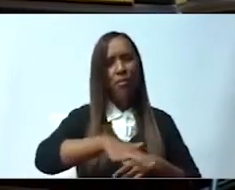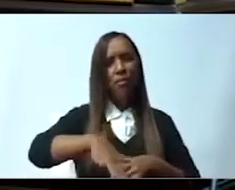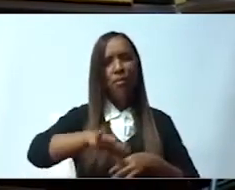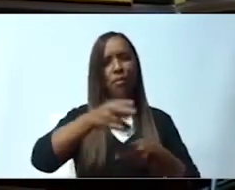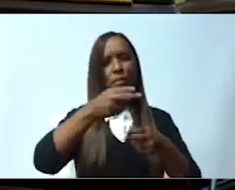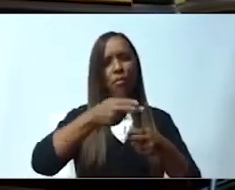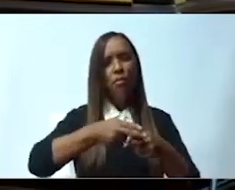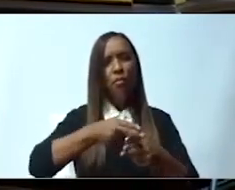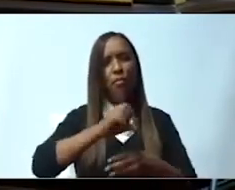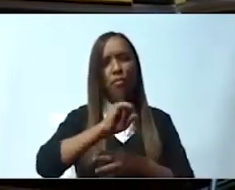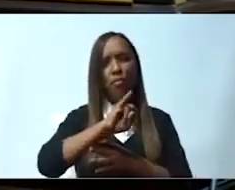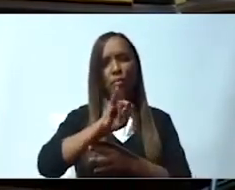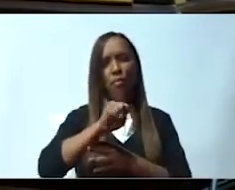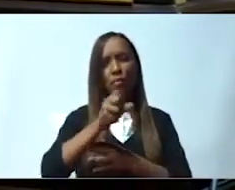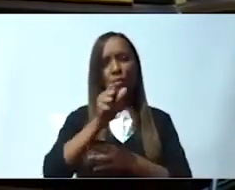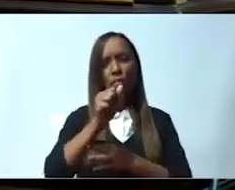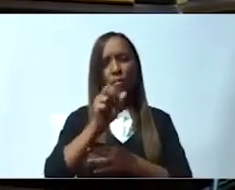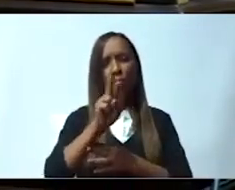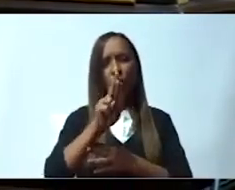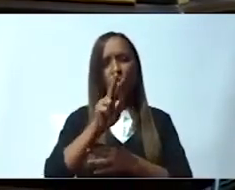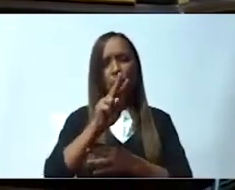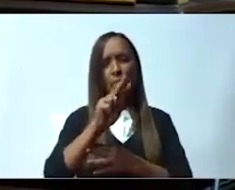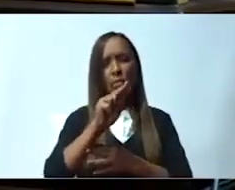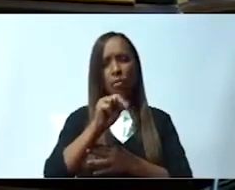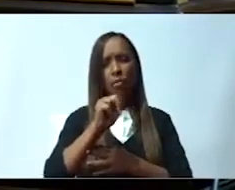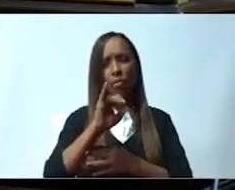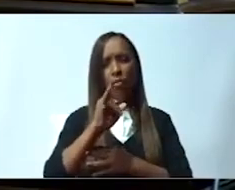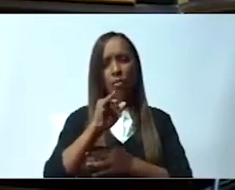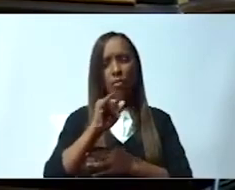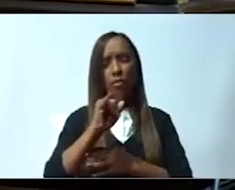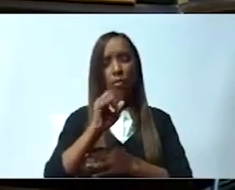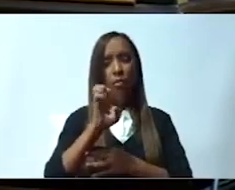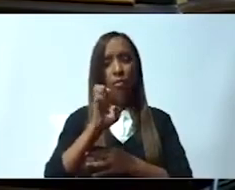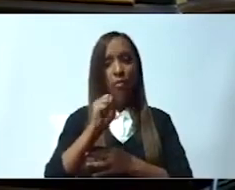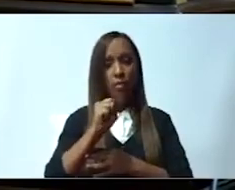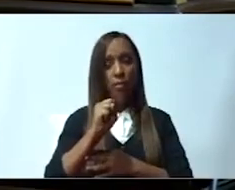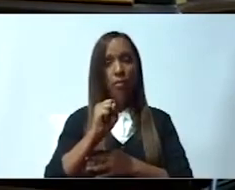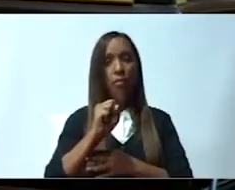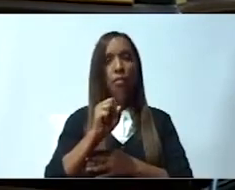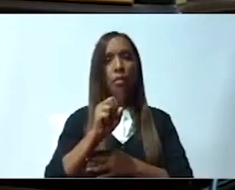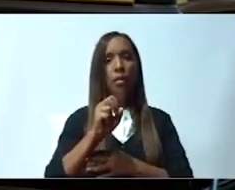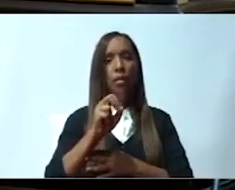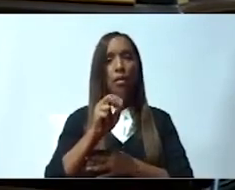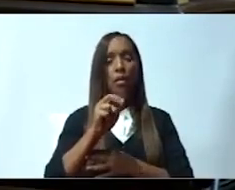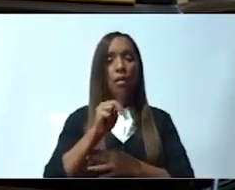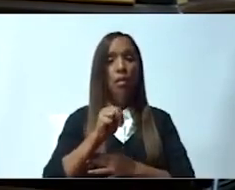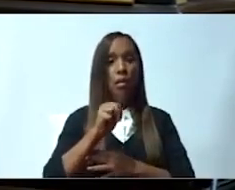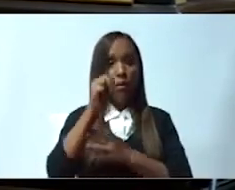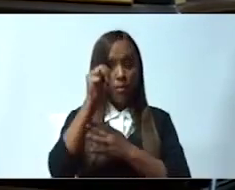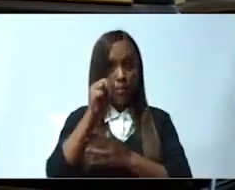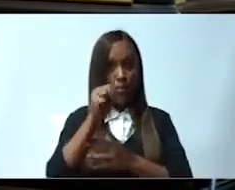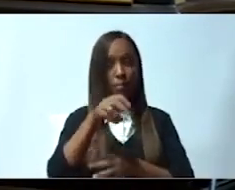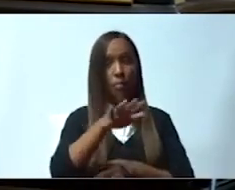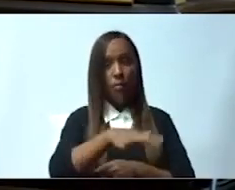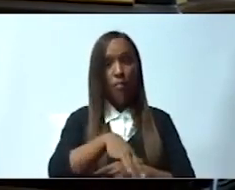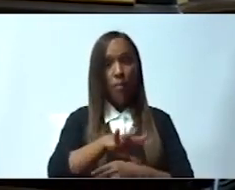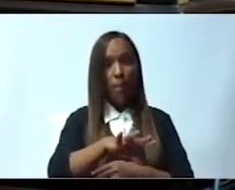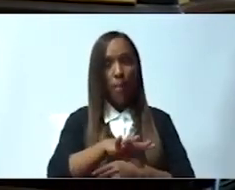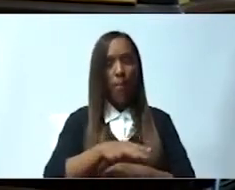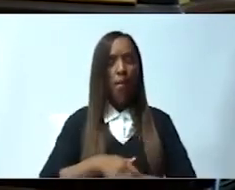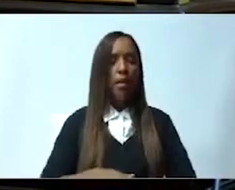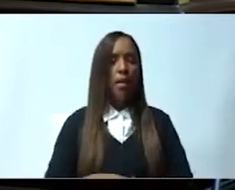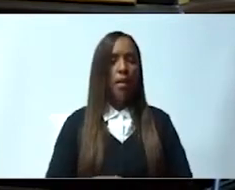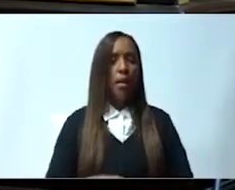Joaquín Balaguer en el año 1973, nosotros nos mudamos ahí, presidente, en el año